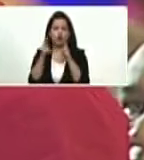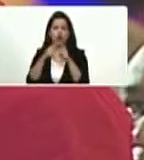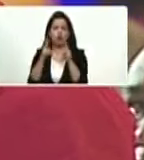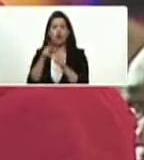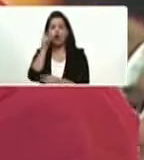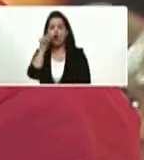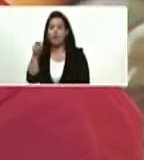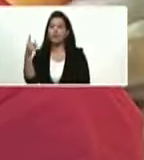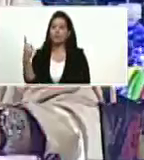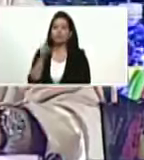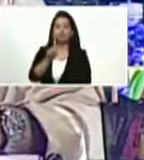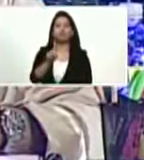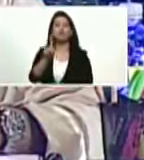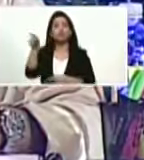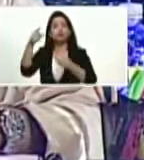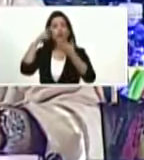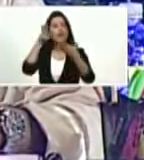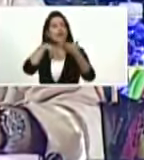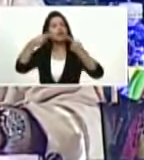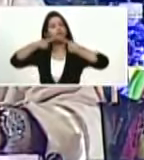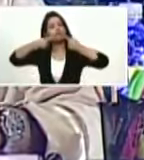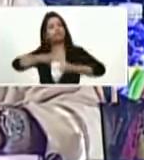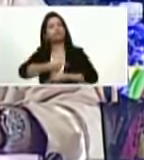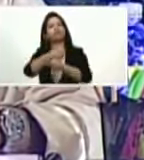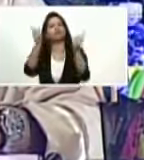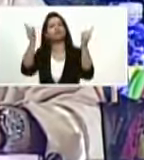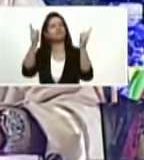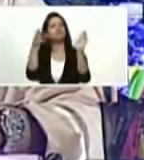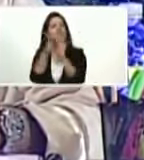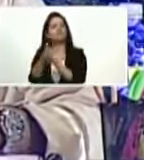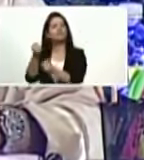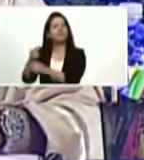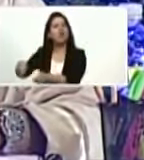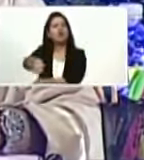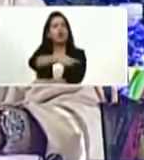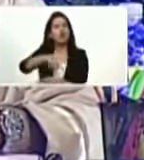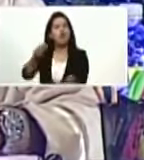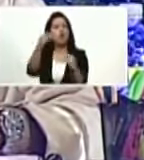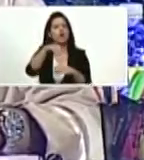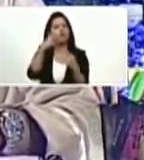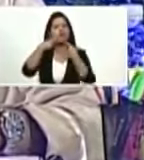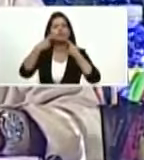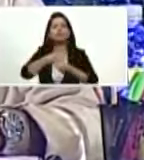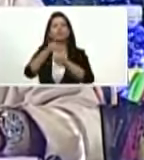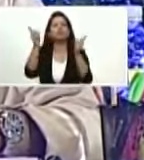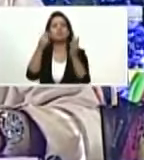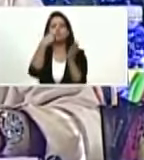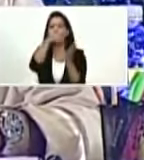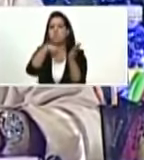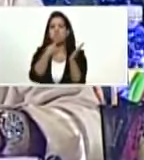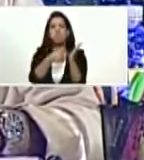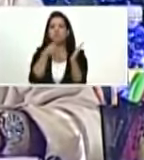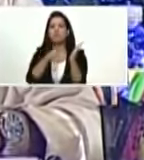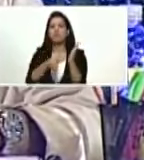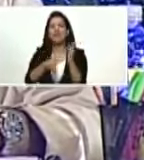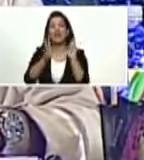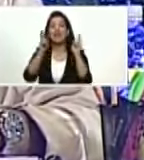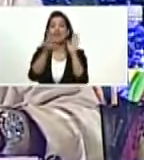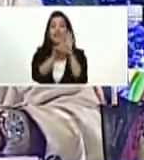a compartir con todo nuestro país la declaración que han aprobado sobre la ley